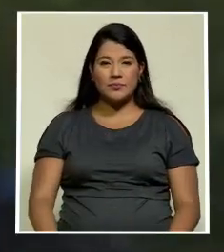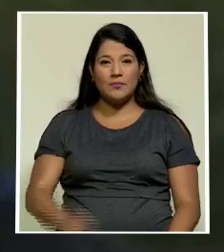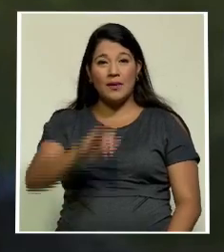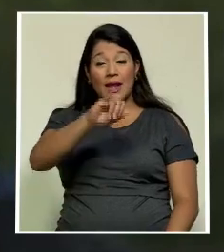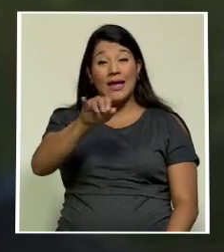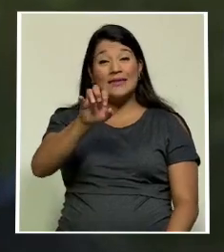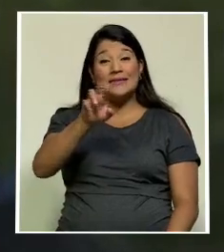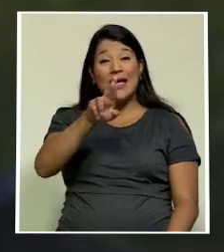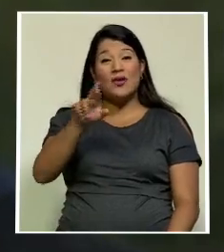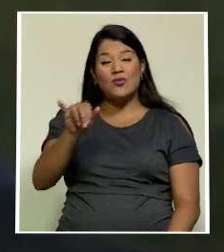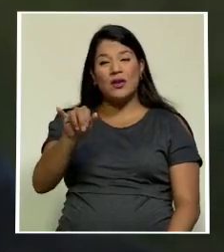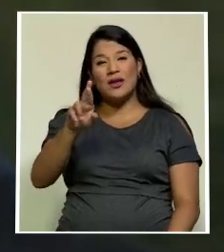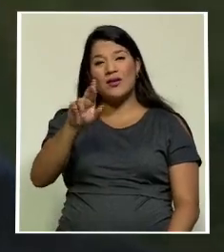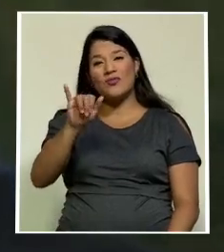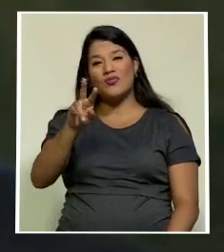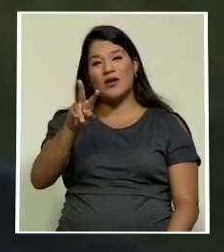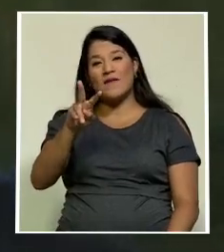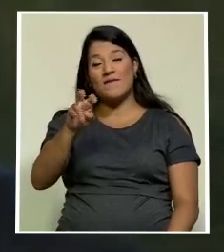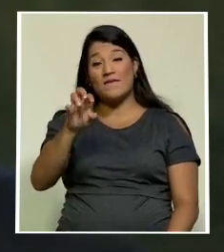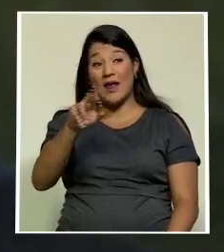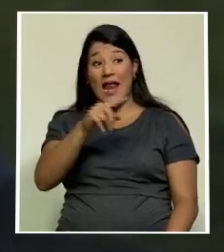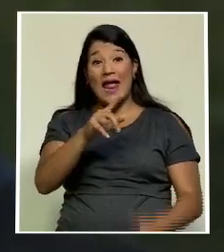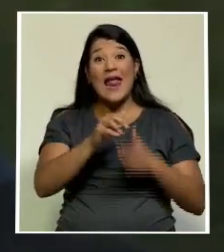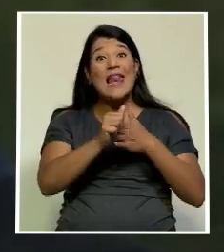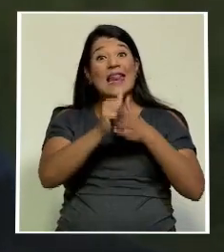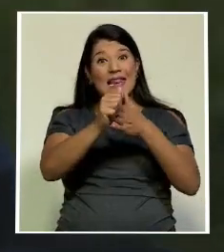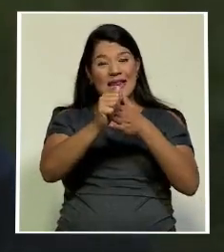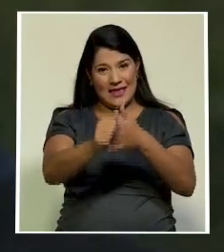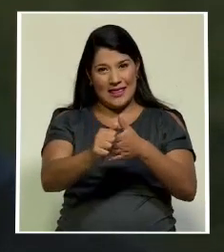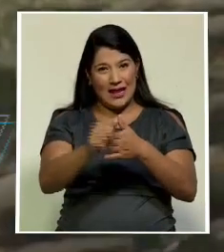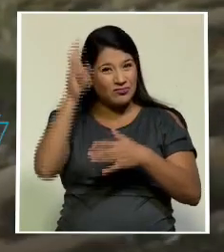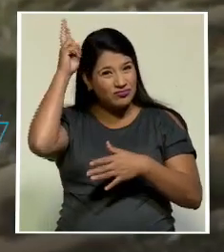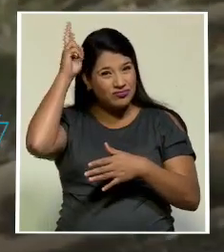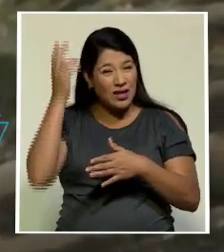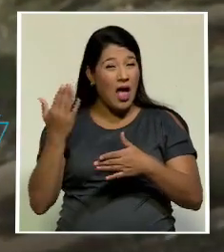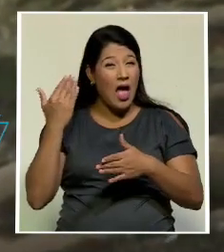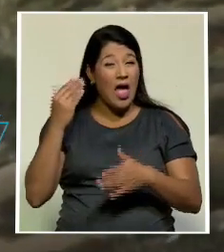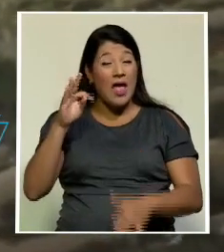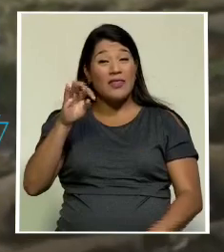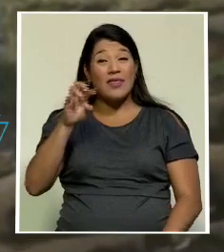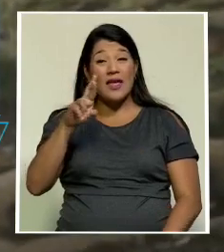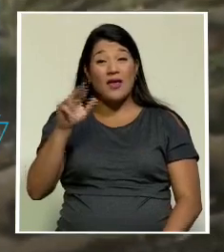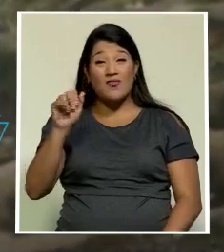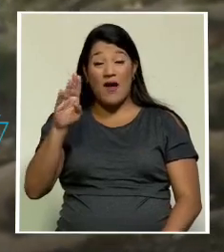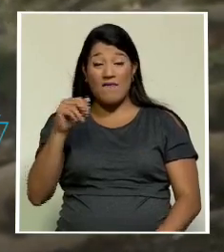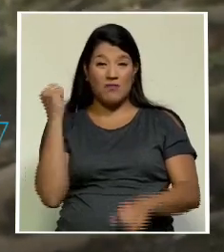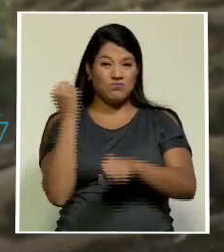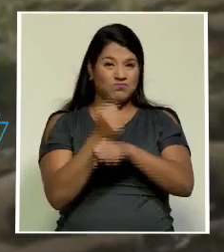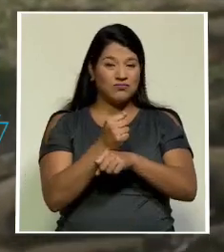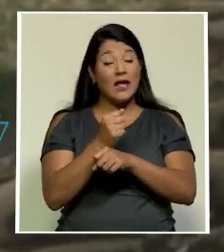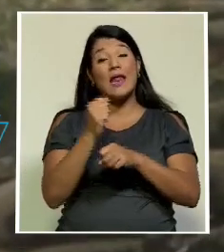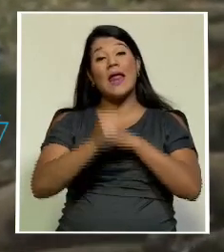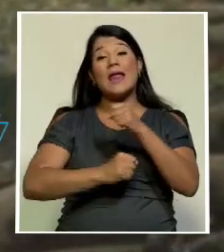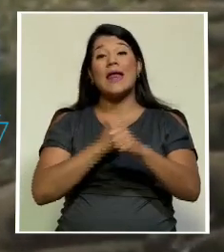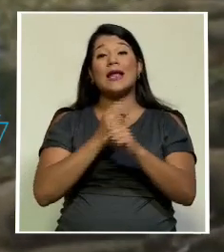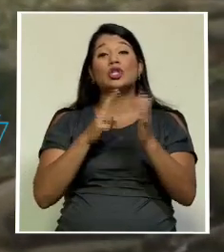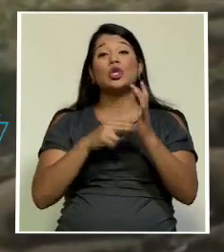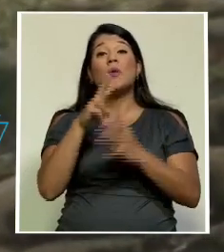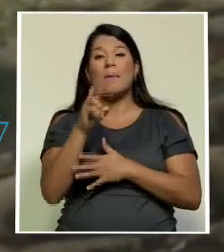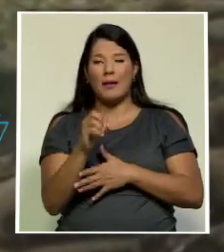Rivera, líder indígena de Terraba, fue asesinado el lunes 24 de febrero del año 2020, cuando disputaban la recuperación de tierras.